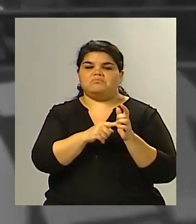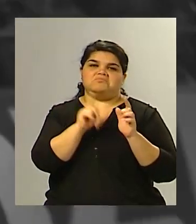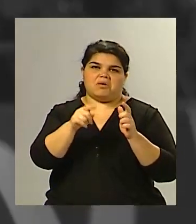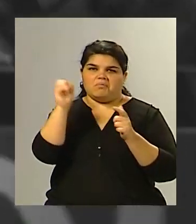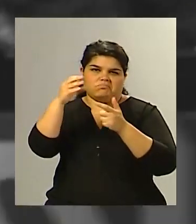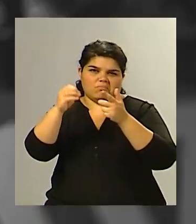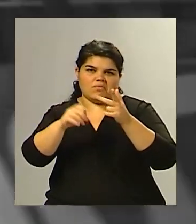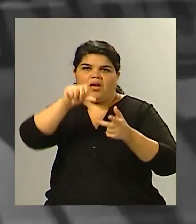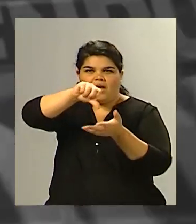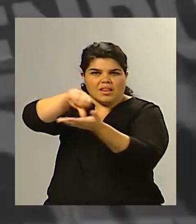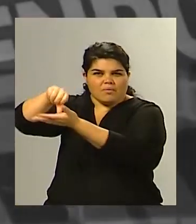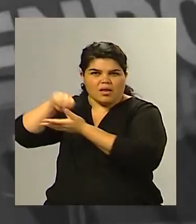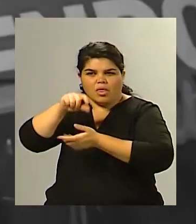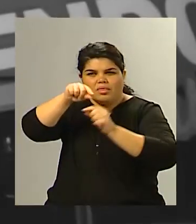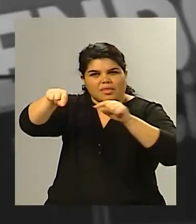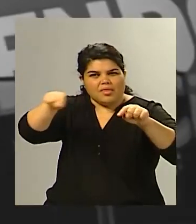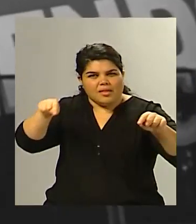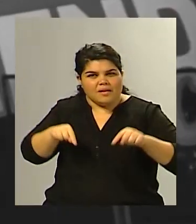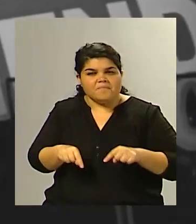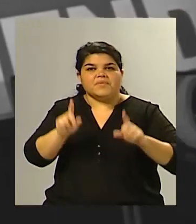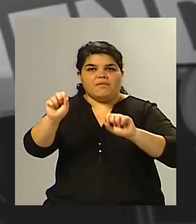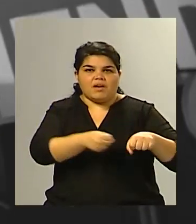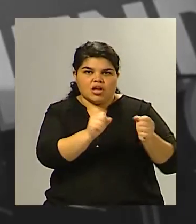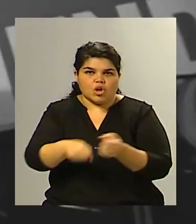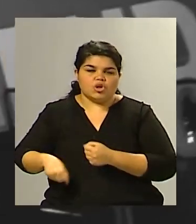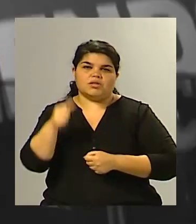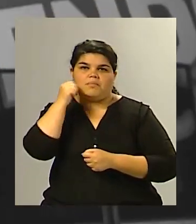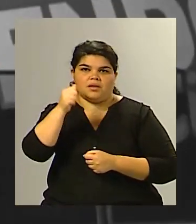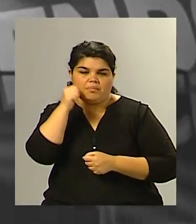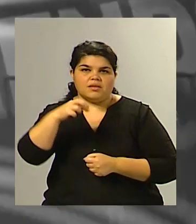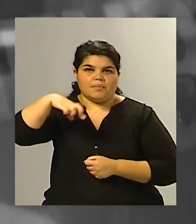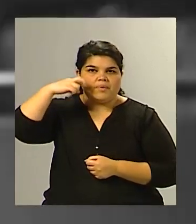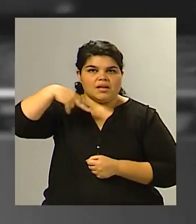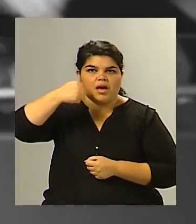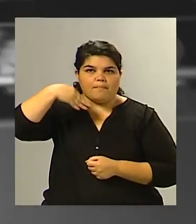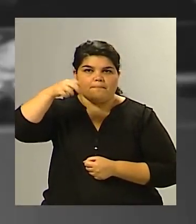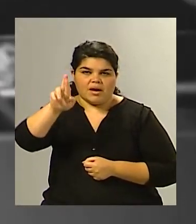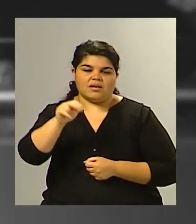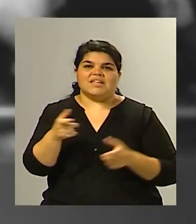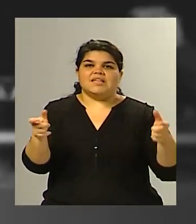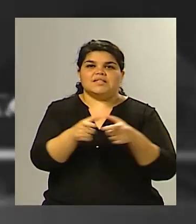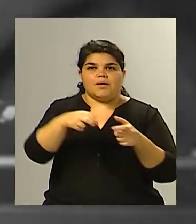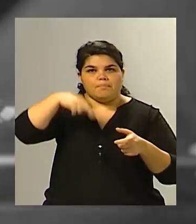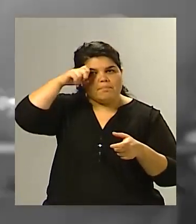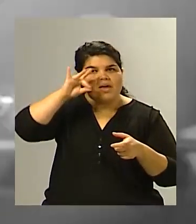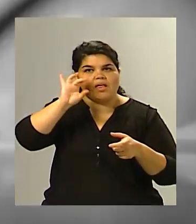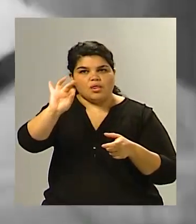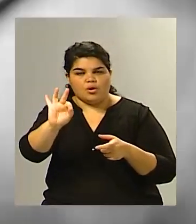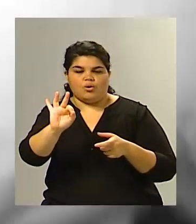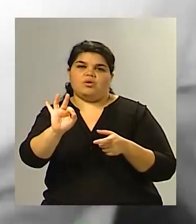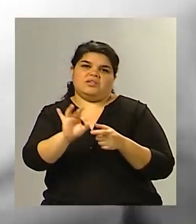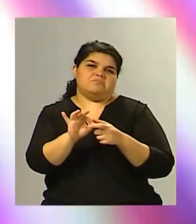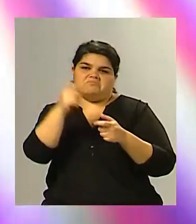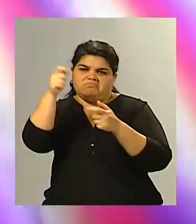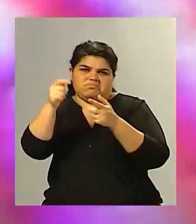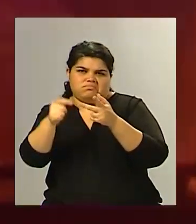Iguazú, Max Druin, que realiza viajes a Bariloche, Mar del Plata, Pinamar, San Pedro, San Bernardo, Villa Gesell, Santa Teresita, entre